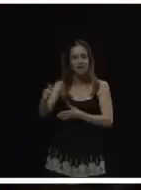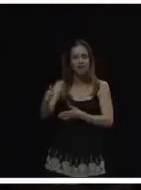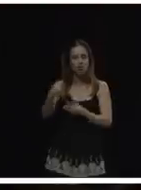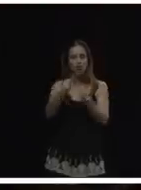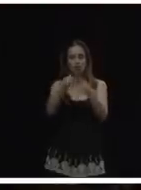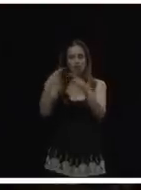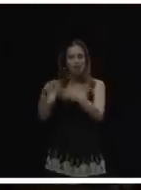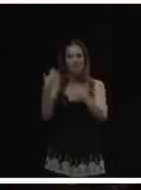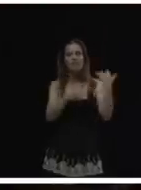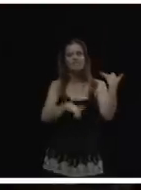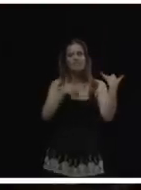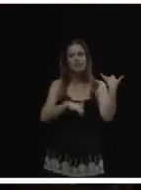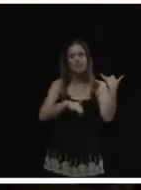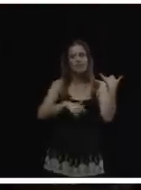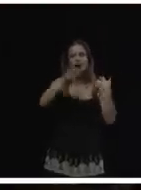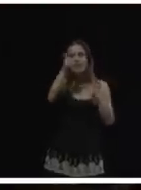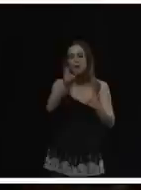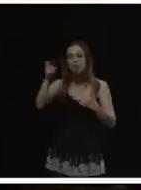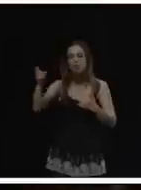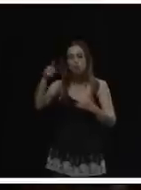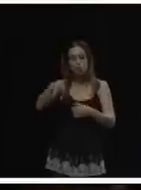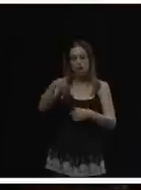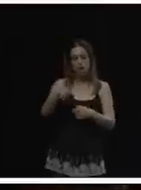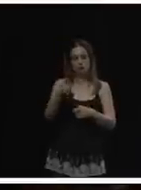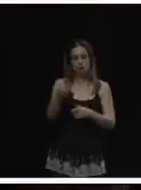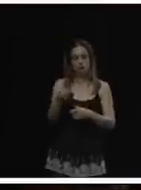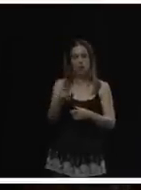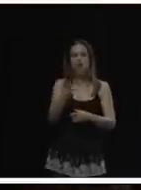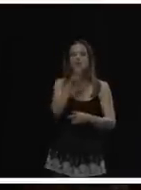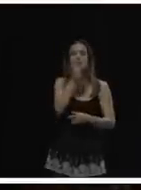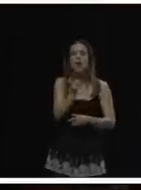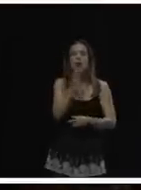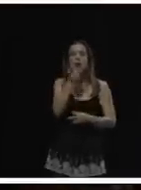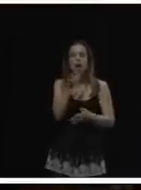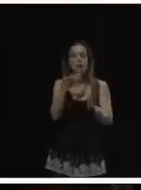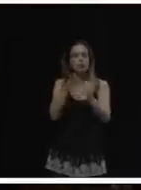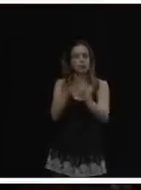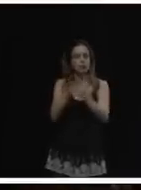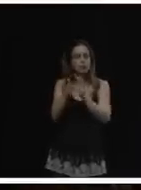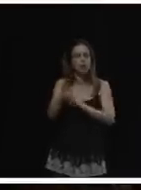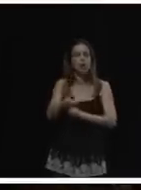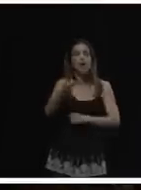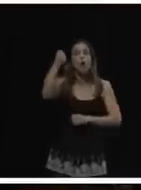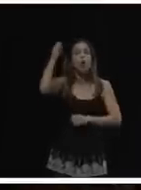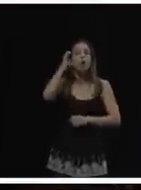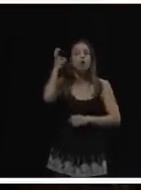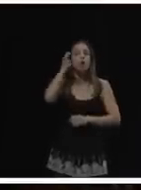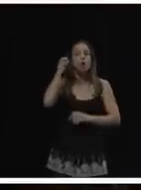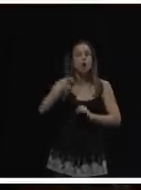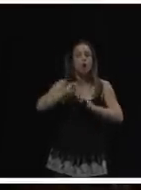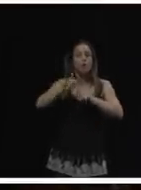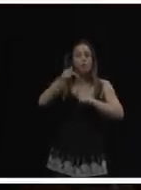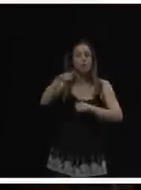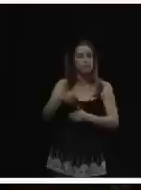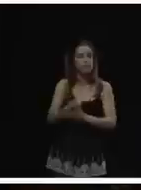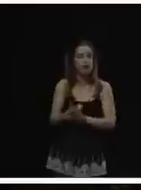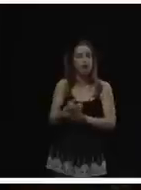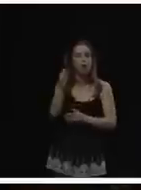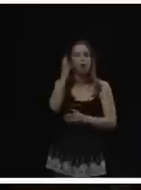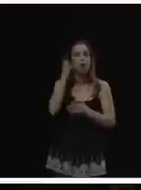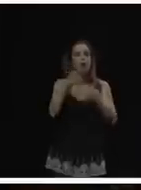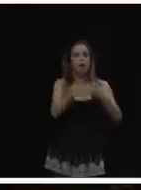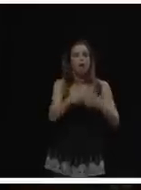Sevilla para que os dirijan también unas palabras. Vamos a empezar con una mujer que también conoceréis todos por su